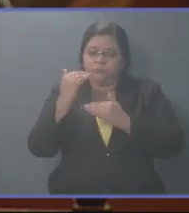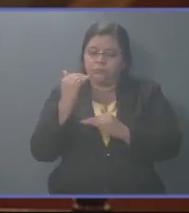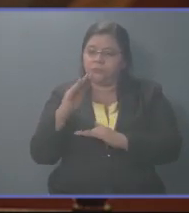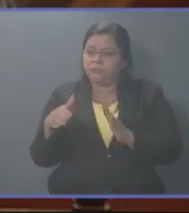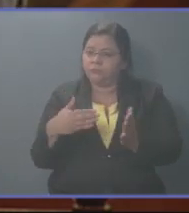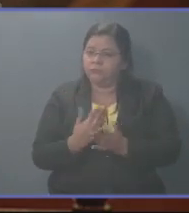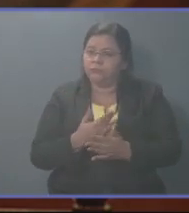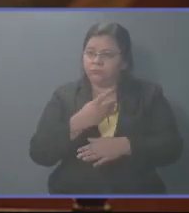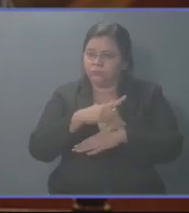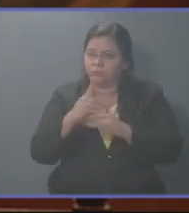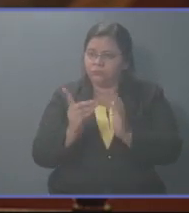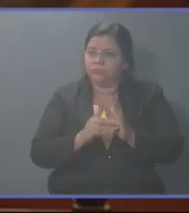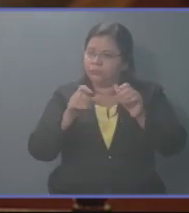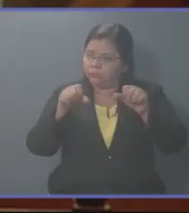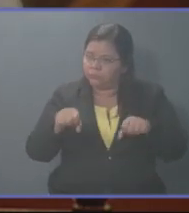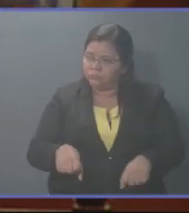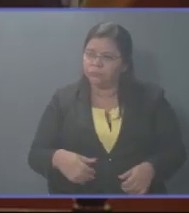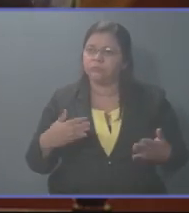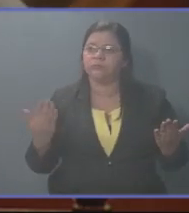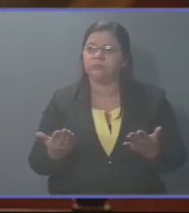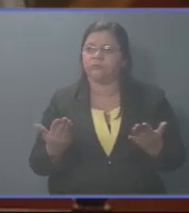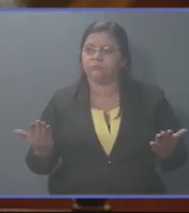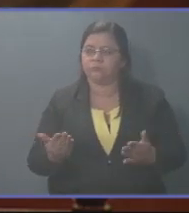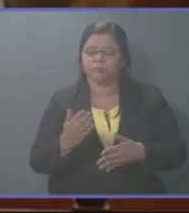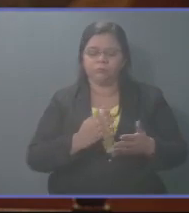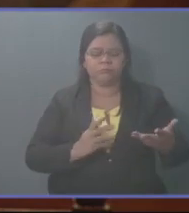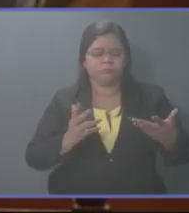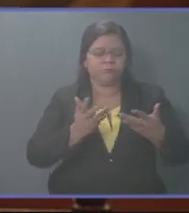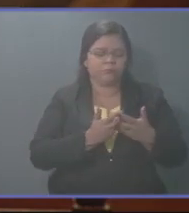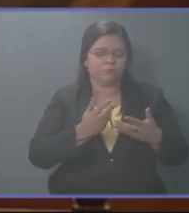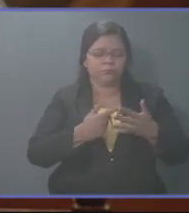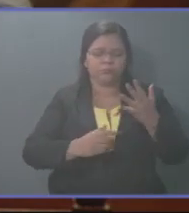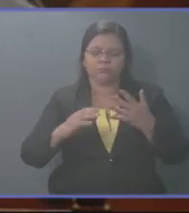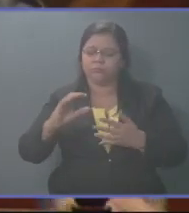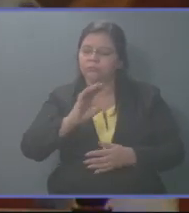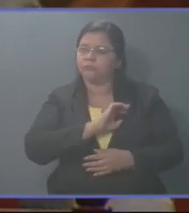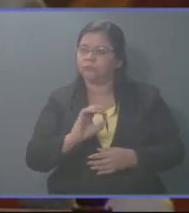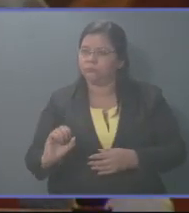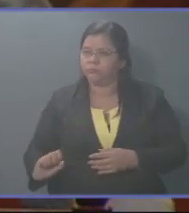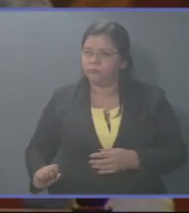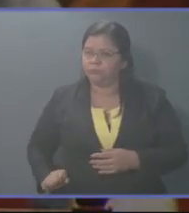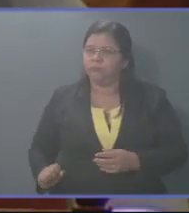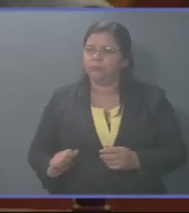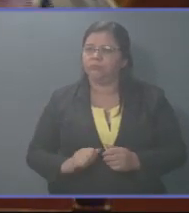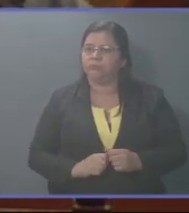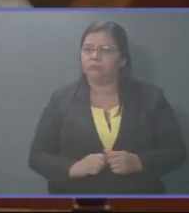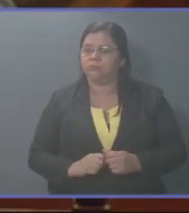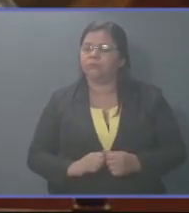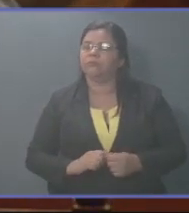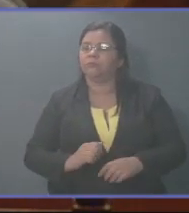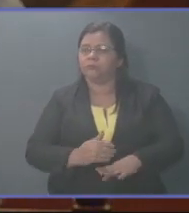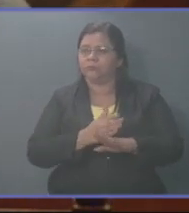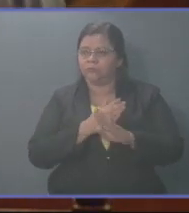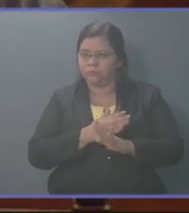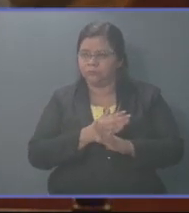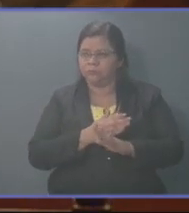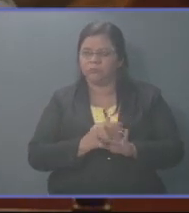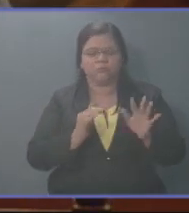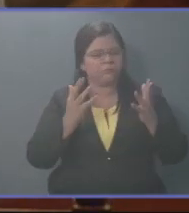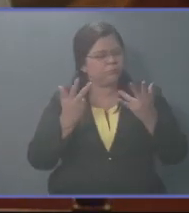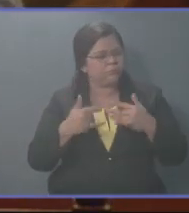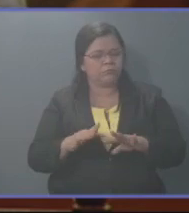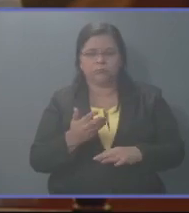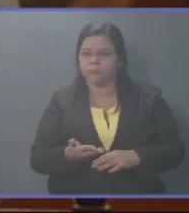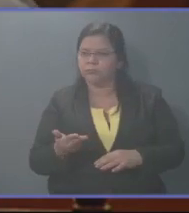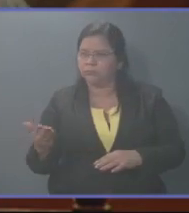pueden y deben de hacer conforme a la Constitución de la República y evitar que cualquier